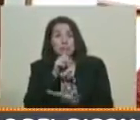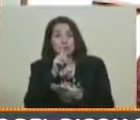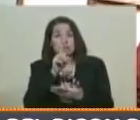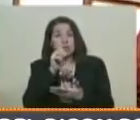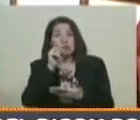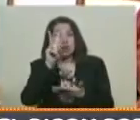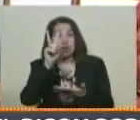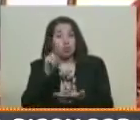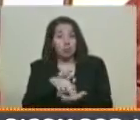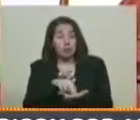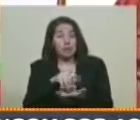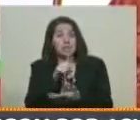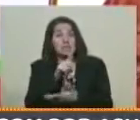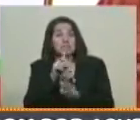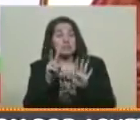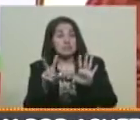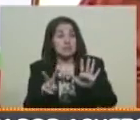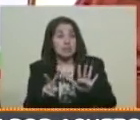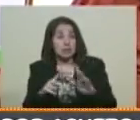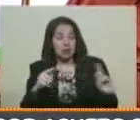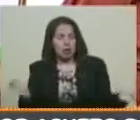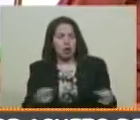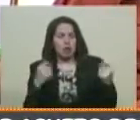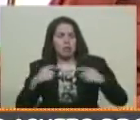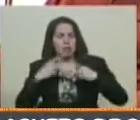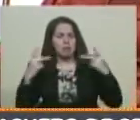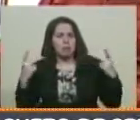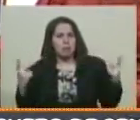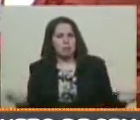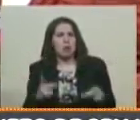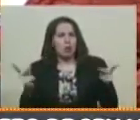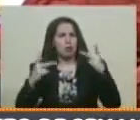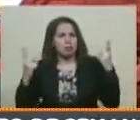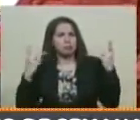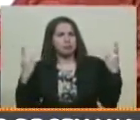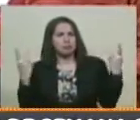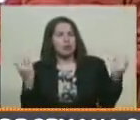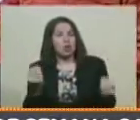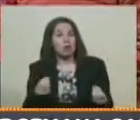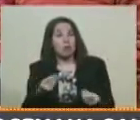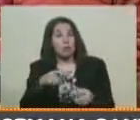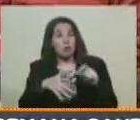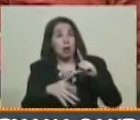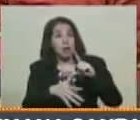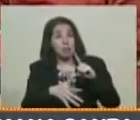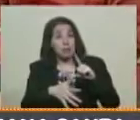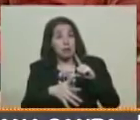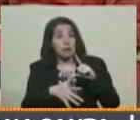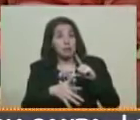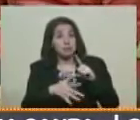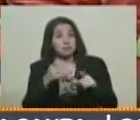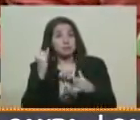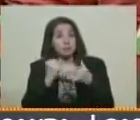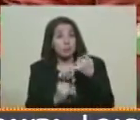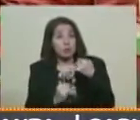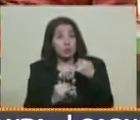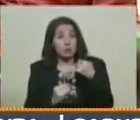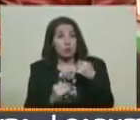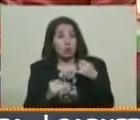2017 están en esta promoción por sobre todo por América Latina, con su último